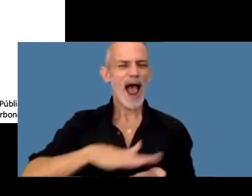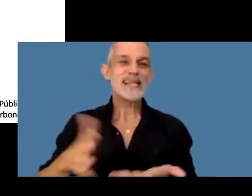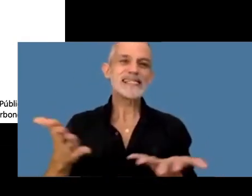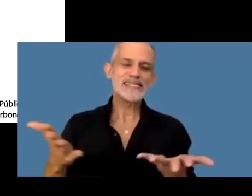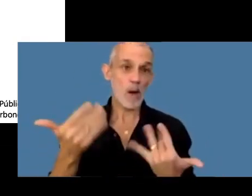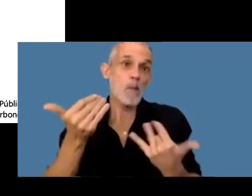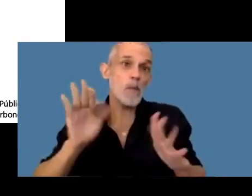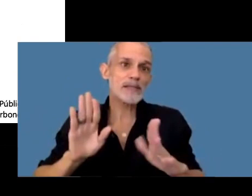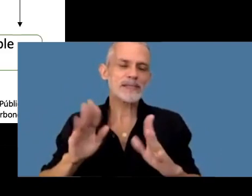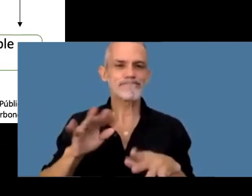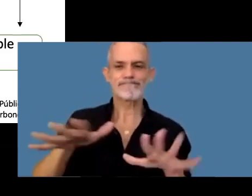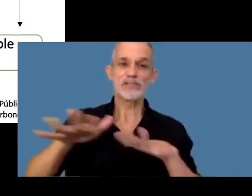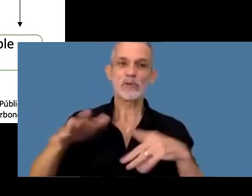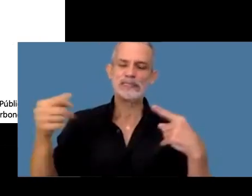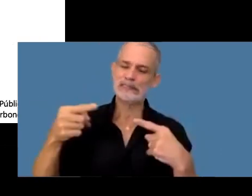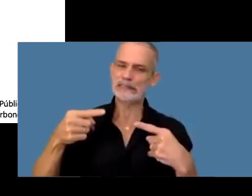situaciones no esperadas por la norma.